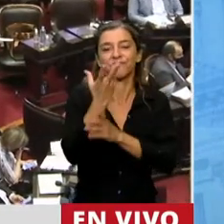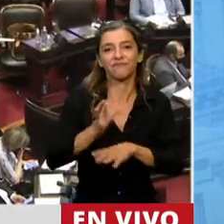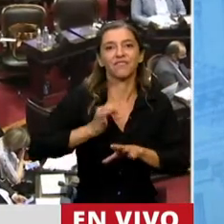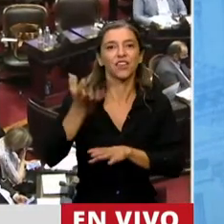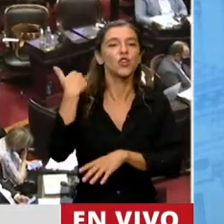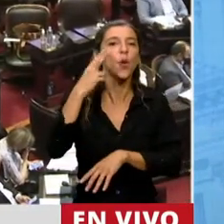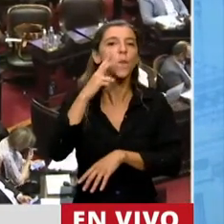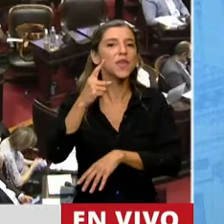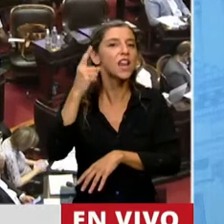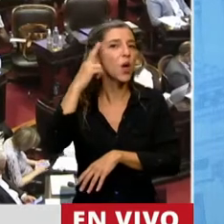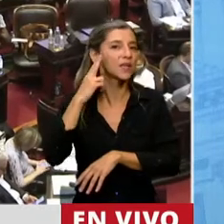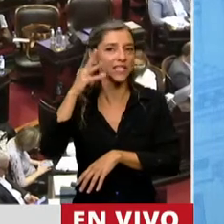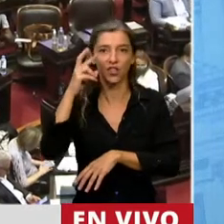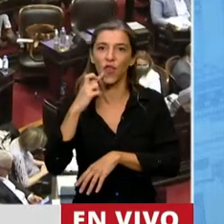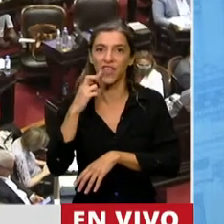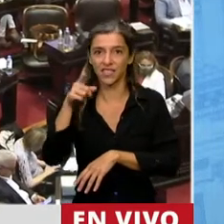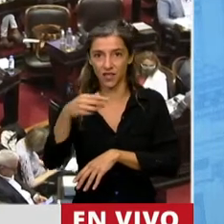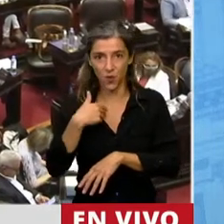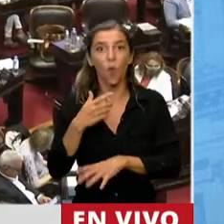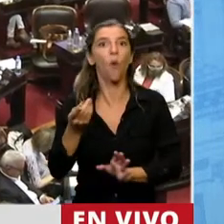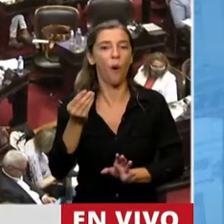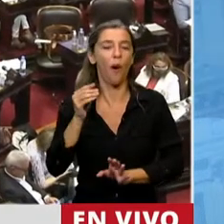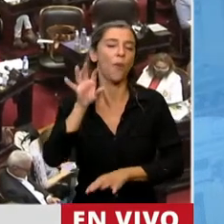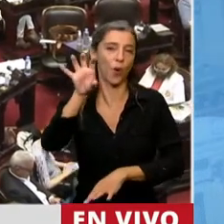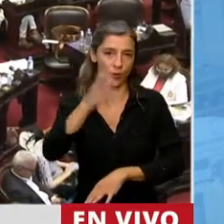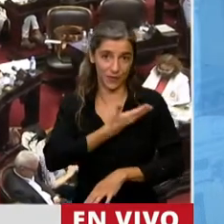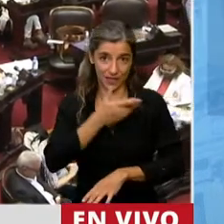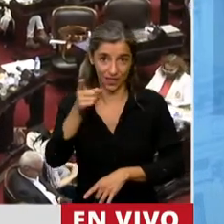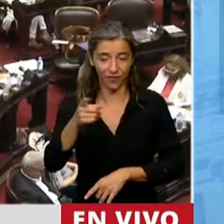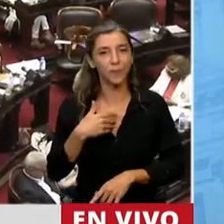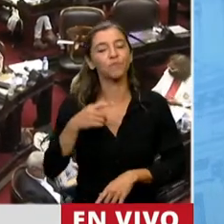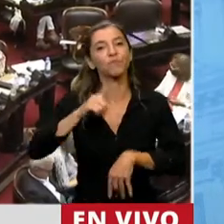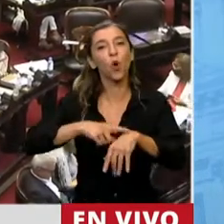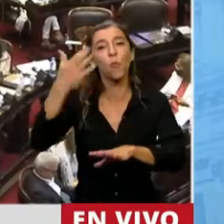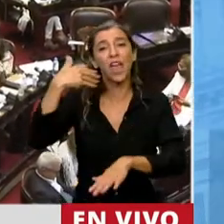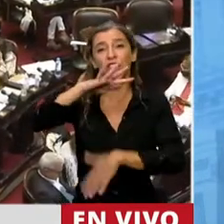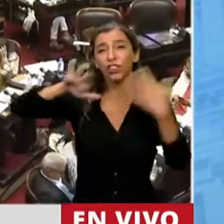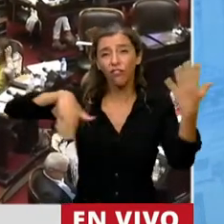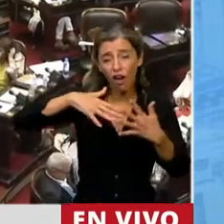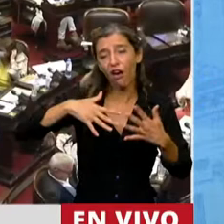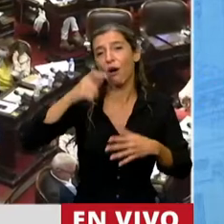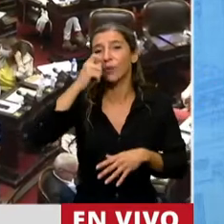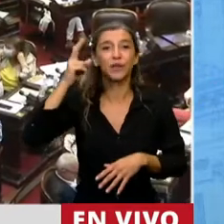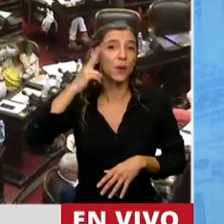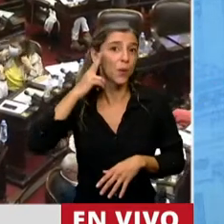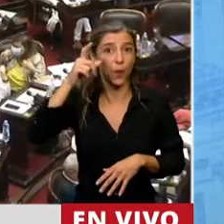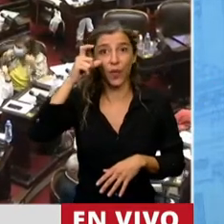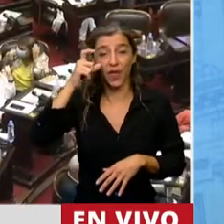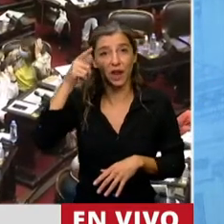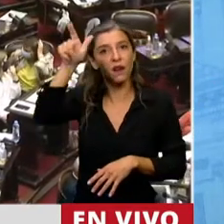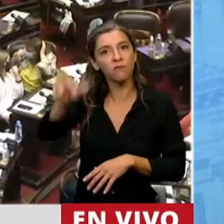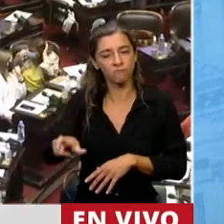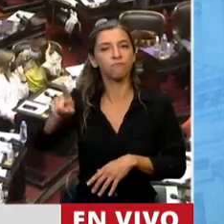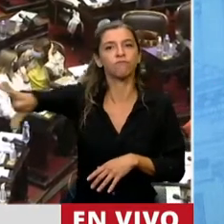norte de la provincia de Santa Fe. En la revuelta del 29 de enero de 1921, Lafuente fue